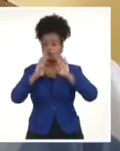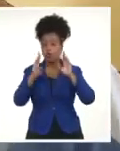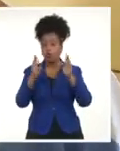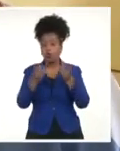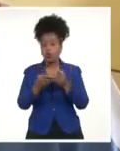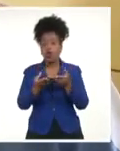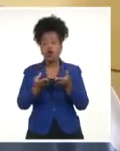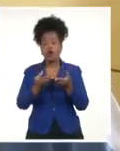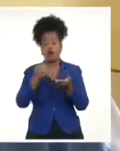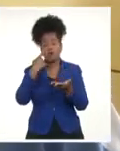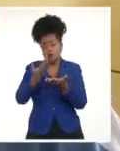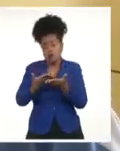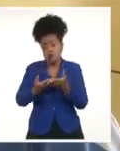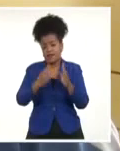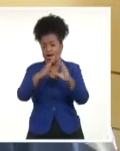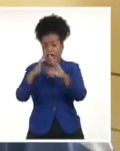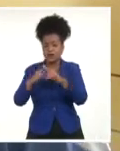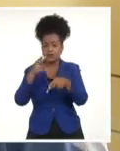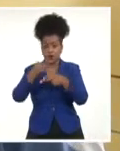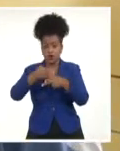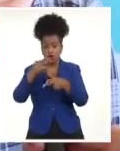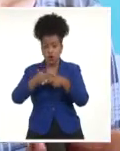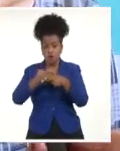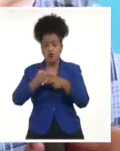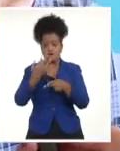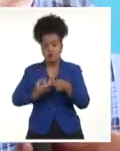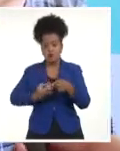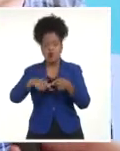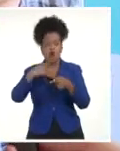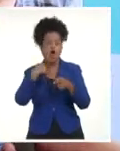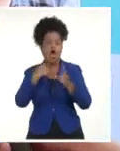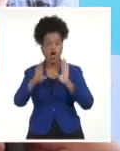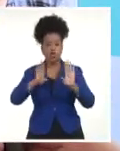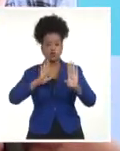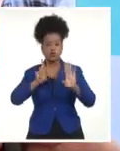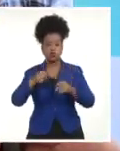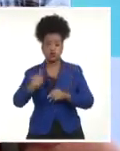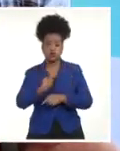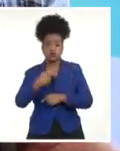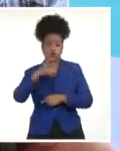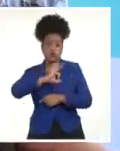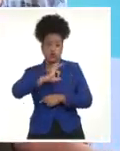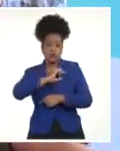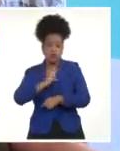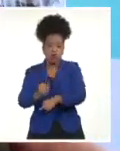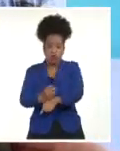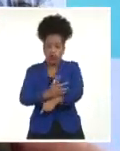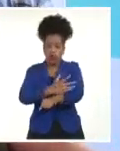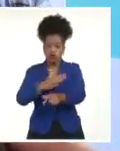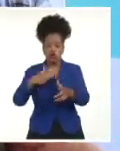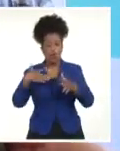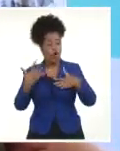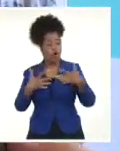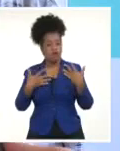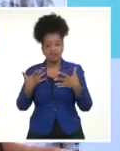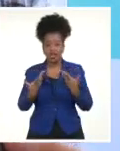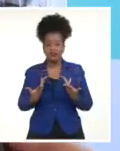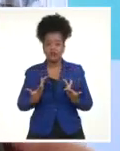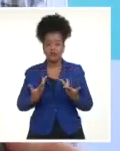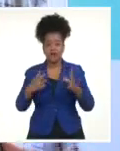todas las propuestas al Centro Provincial de Patrimonio cada año. Nos sentimos muy orgullosos y muy contentos por otorgar ese